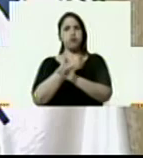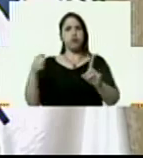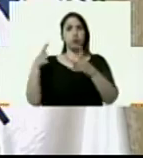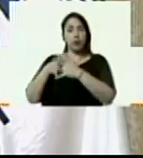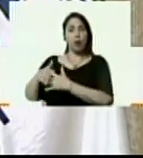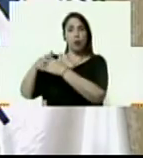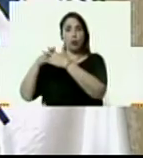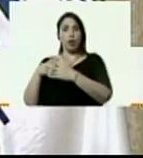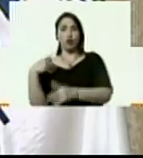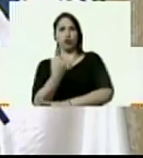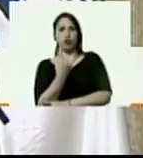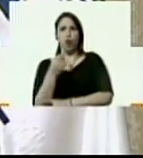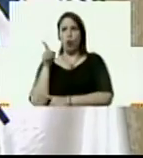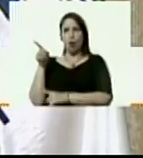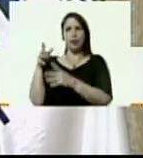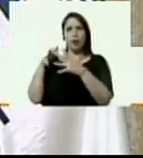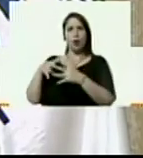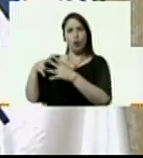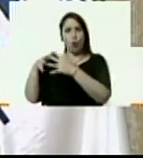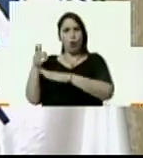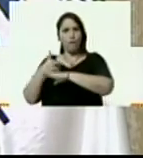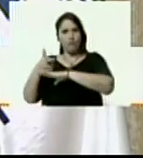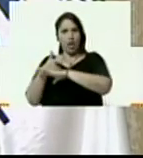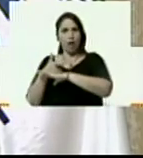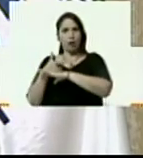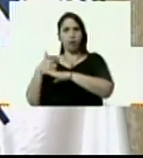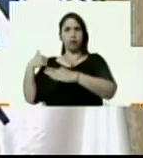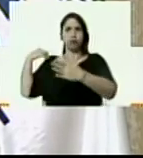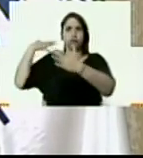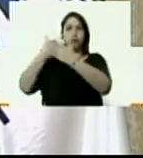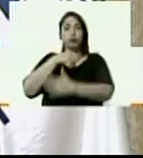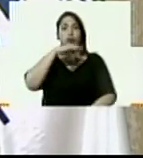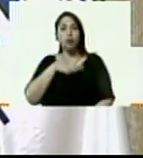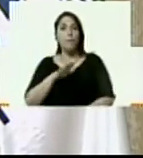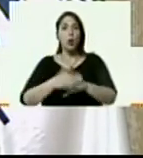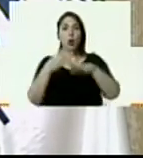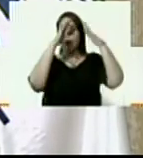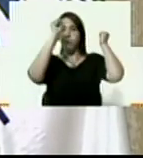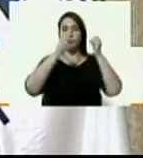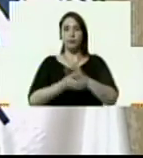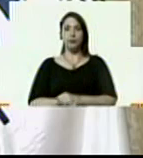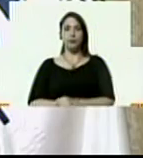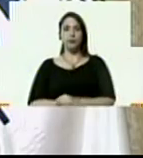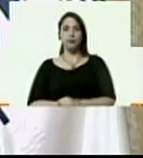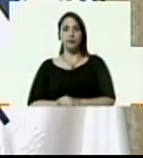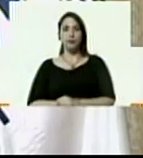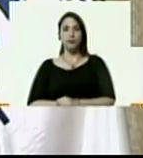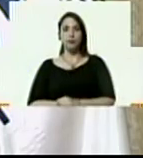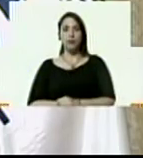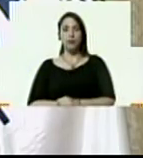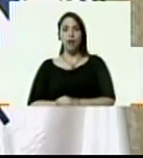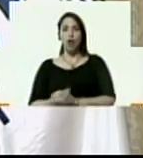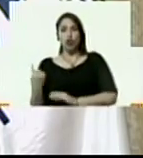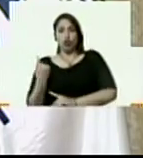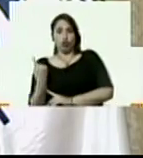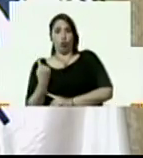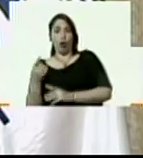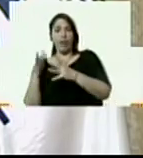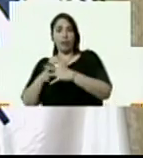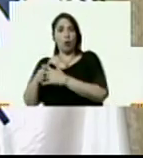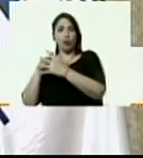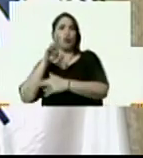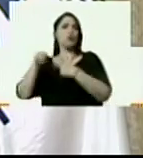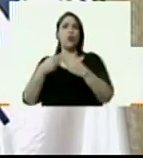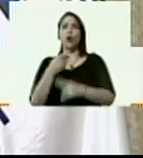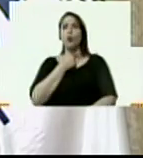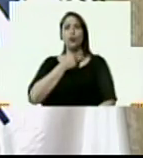no solo por este gobierno históricamente porque la diplomacia una isleta unilateralista de eeuu nunca le ha gustado